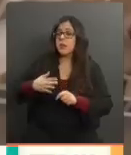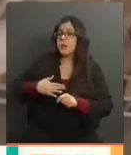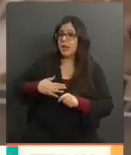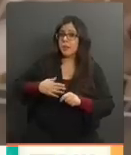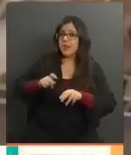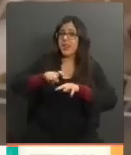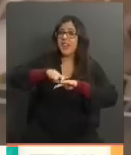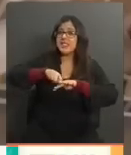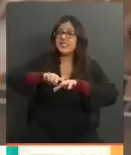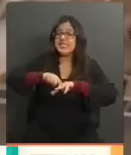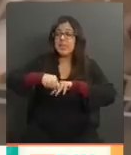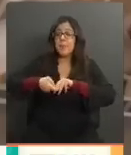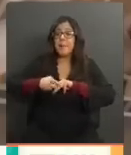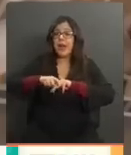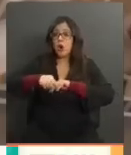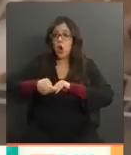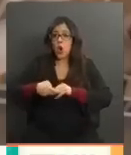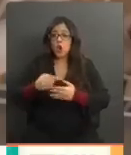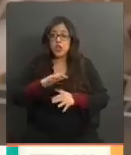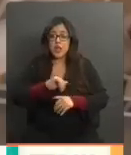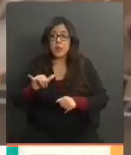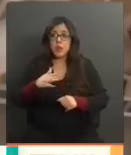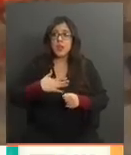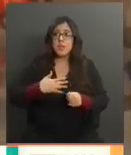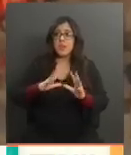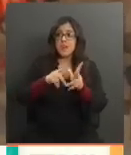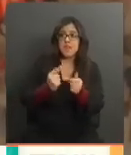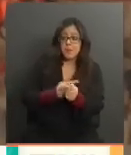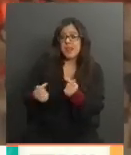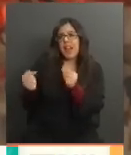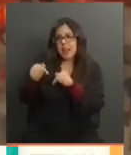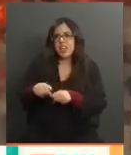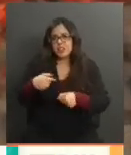pucha, después de mi familia está Chimbarongo.